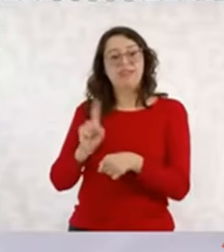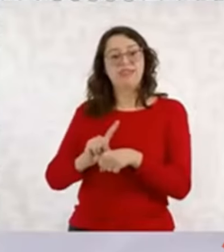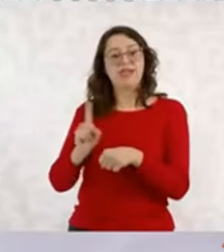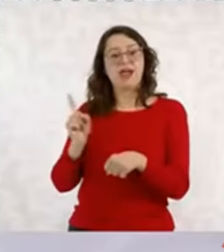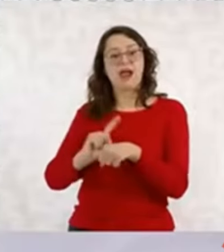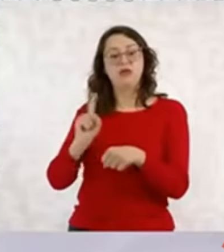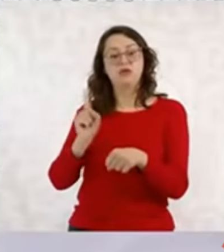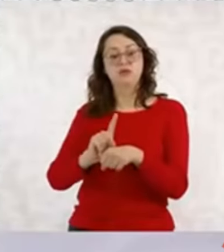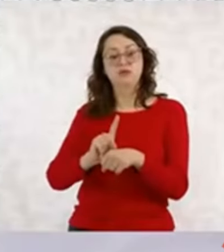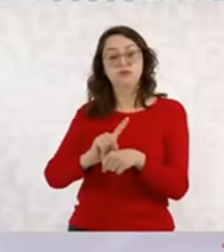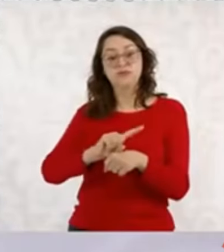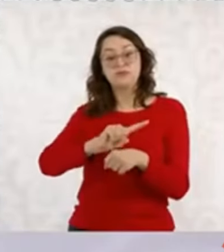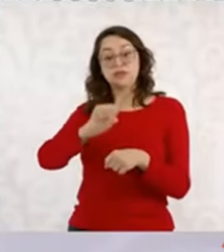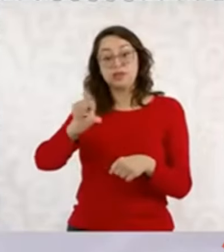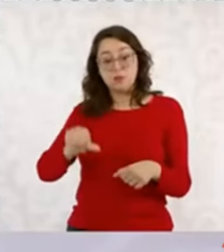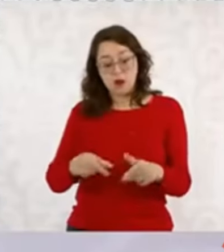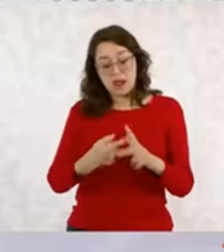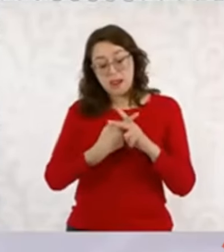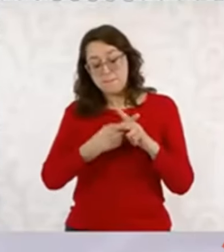¿Cuándo inicia el periodo neoliberal?